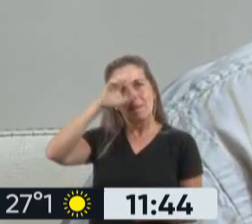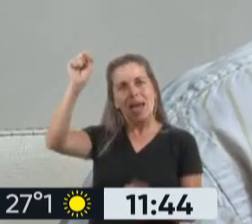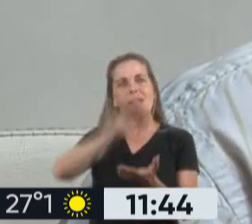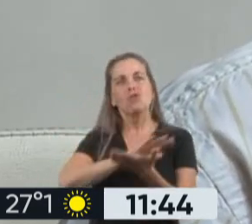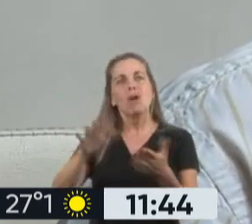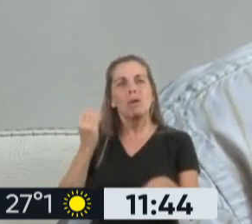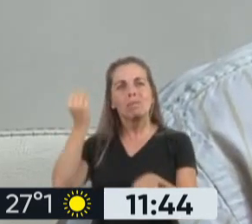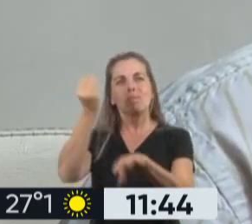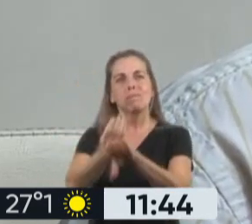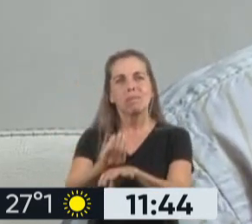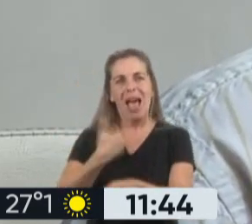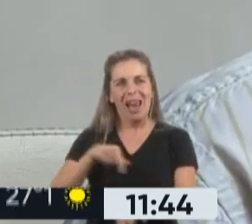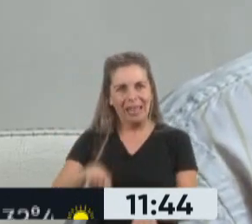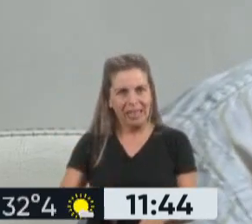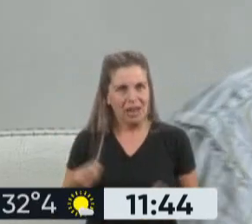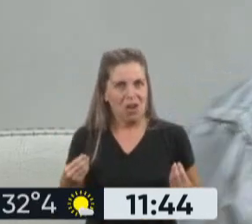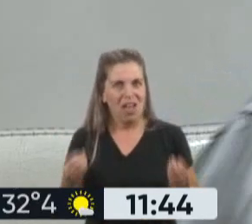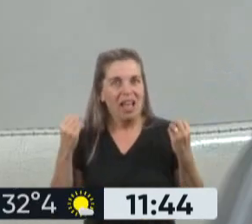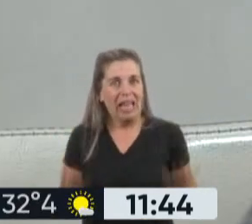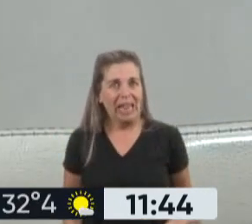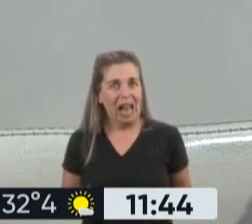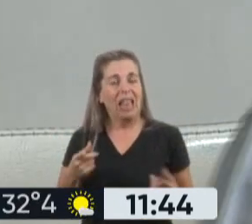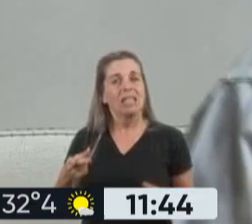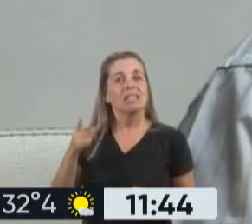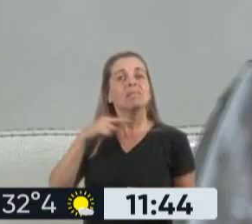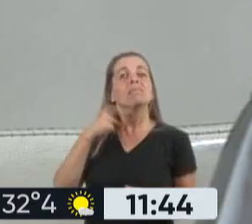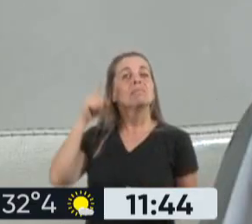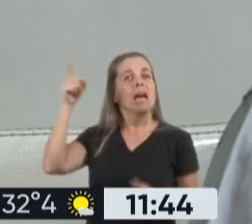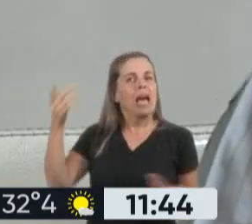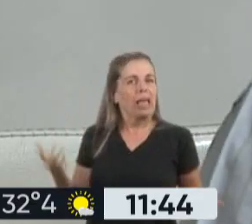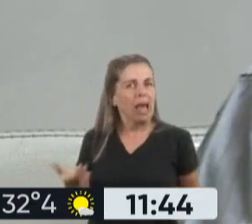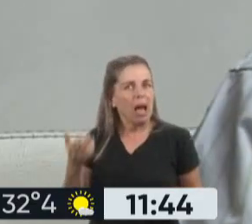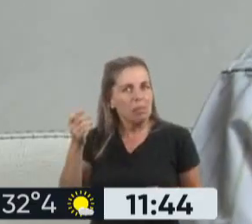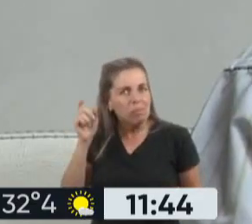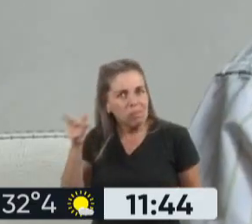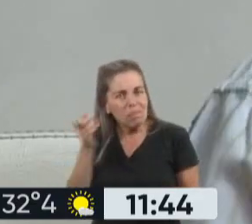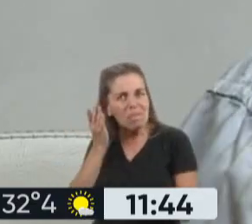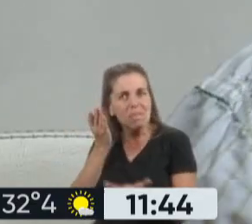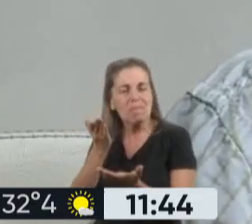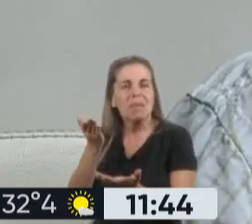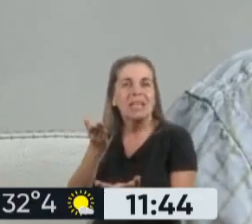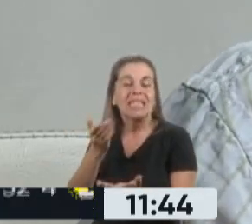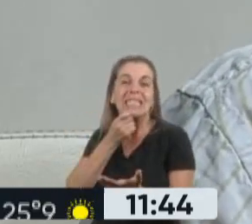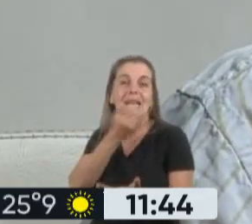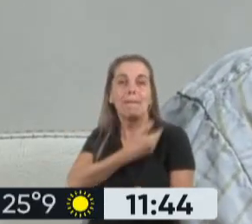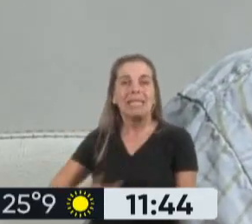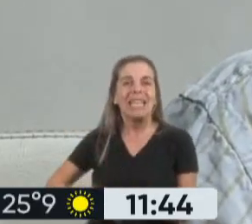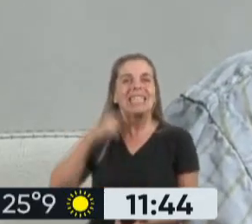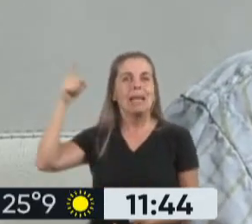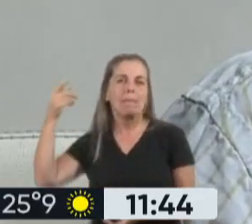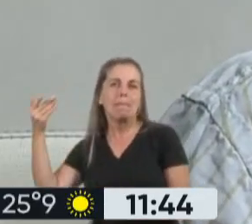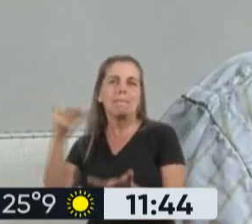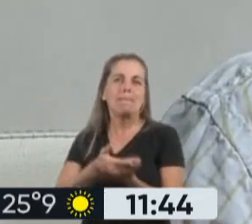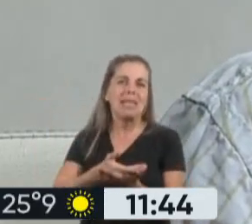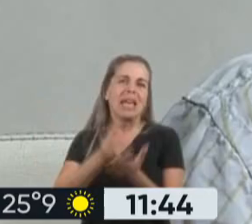el gobierno esta decisión del gobierno español, si hubo pedido de disculpas finalmente o no de Sánchez para Milei, y si